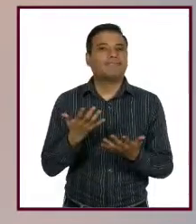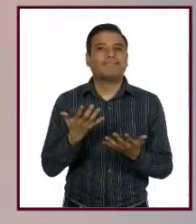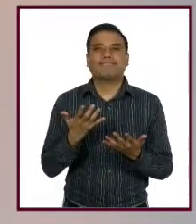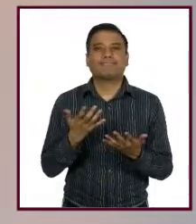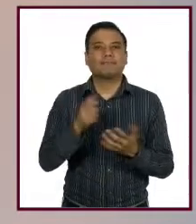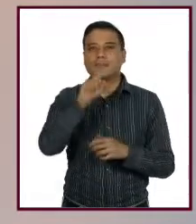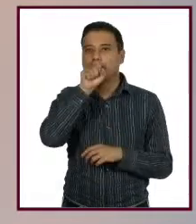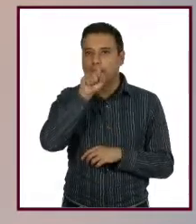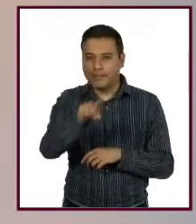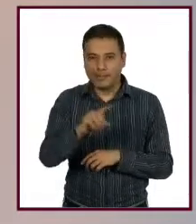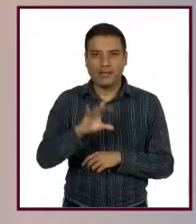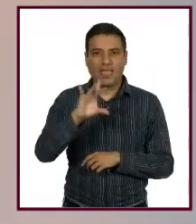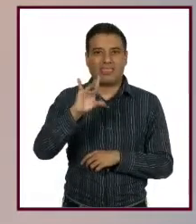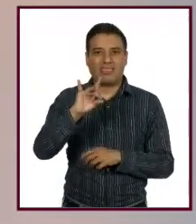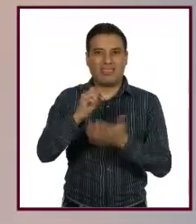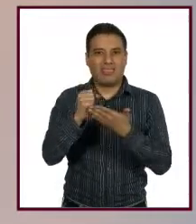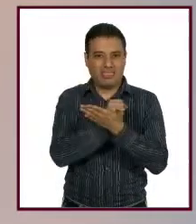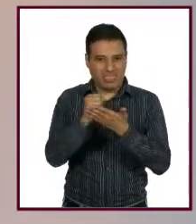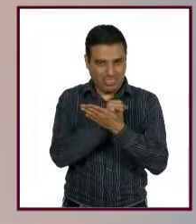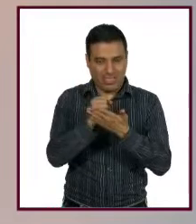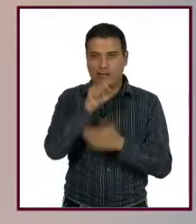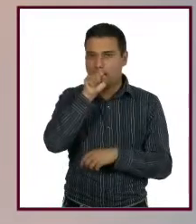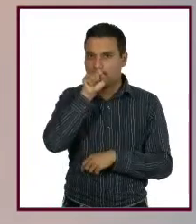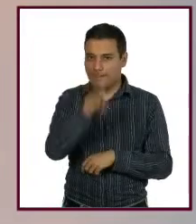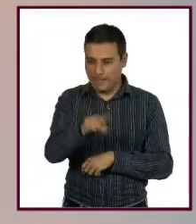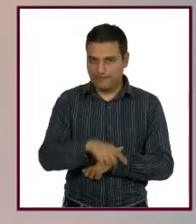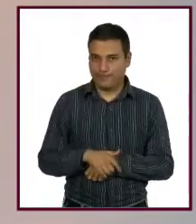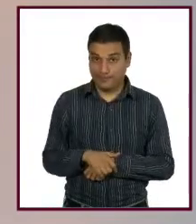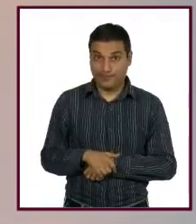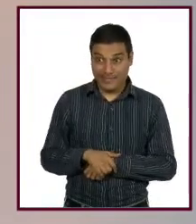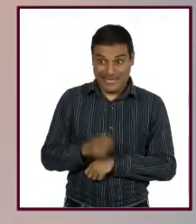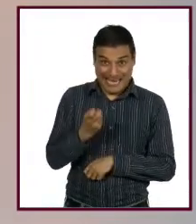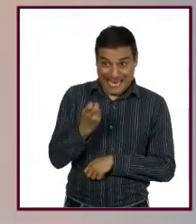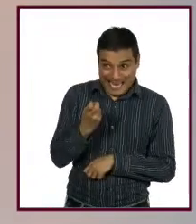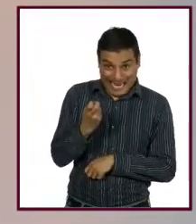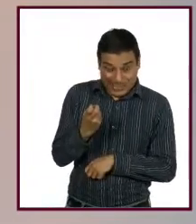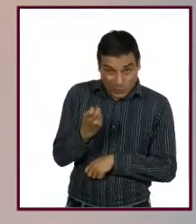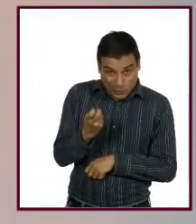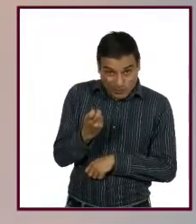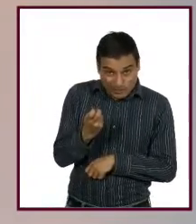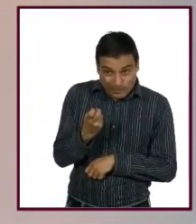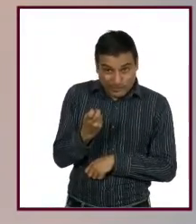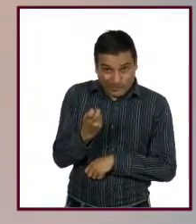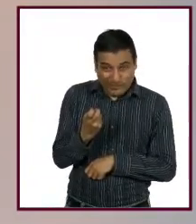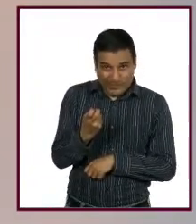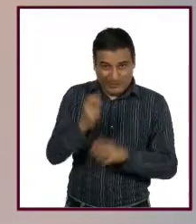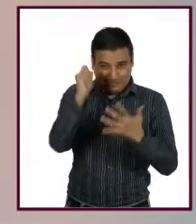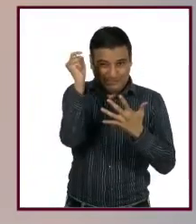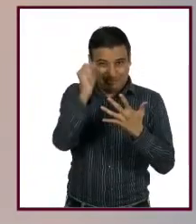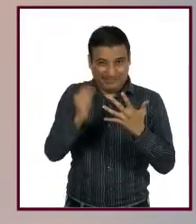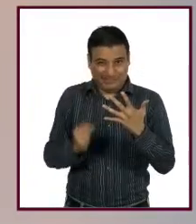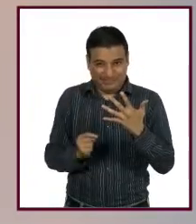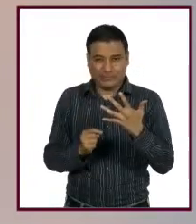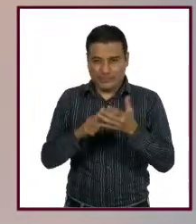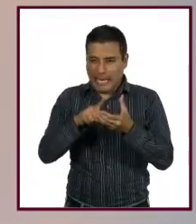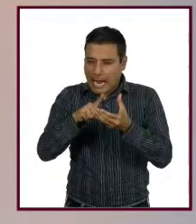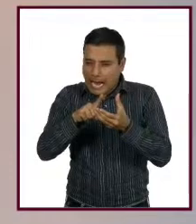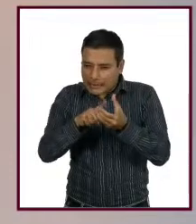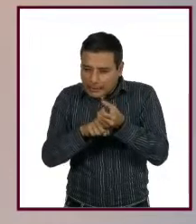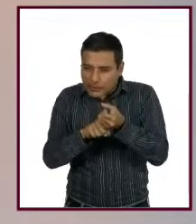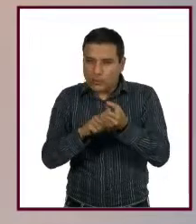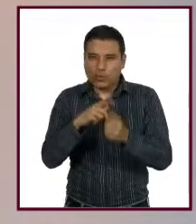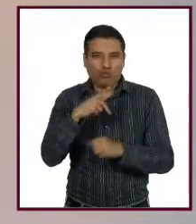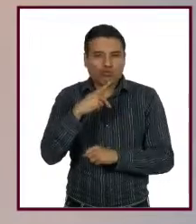de los pegamentos. Específicamente este tipo de sustancias tienen una configuración química que los pudiéramos